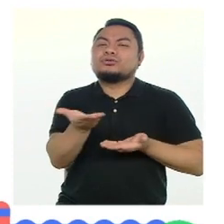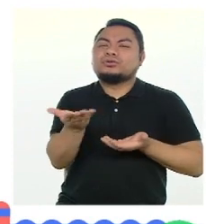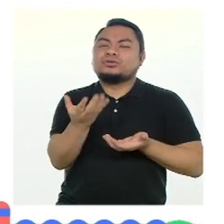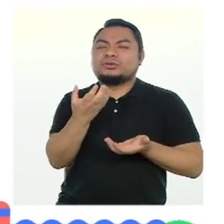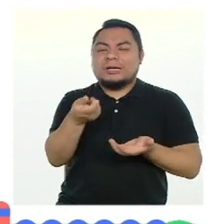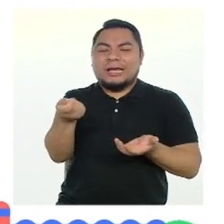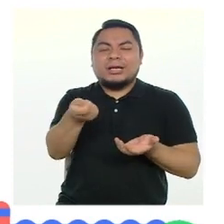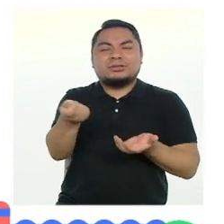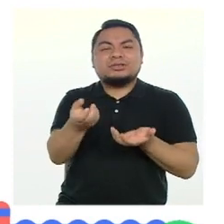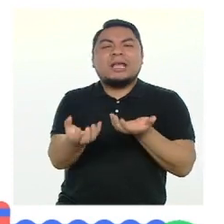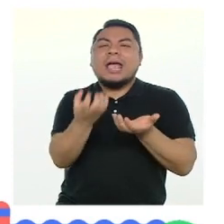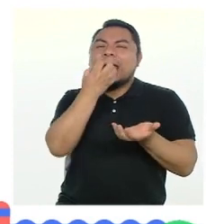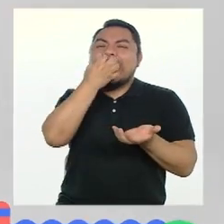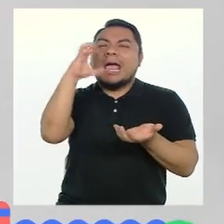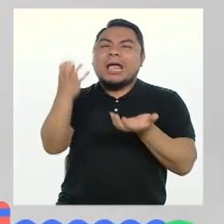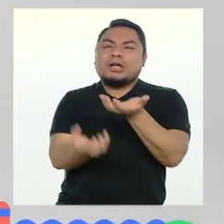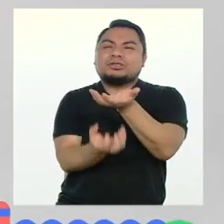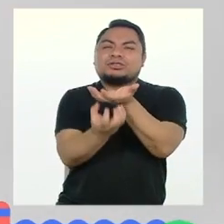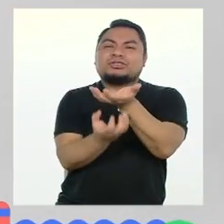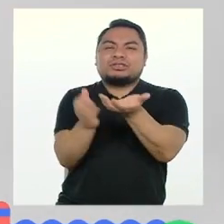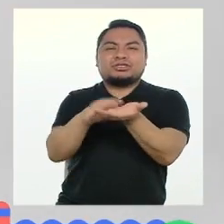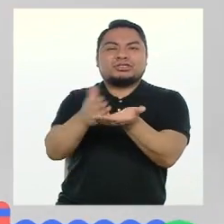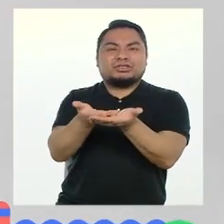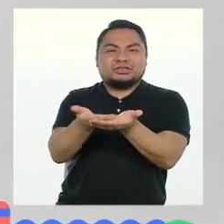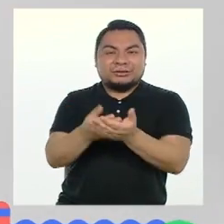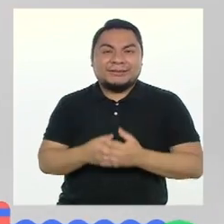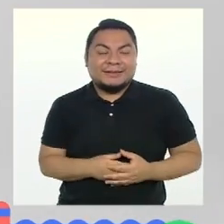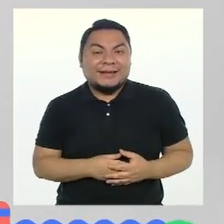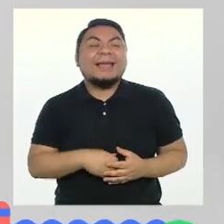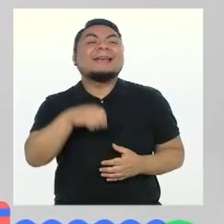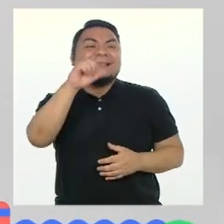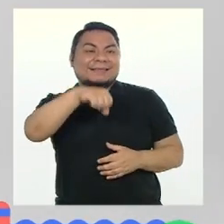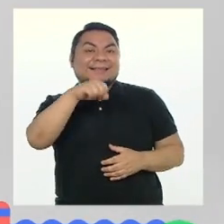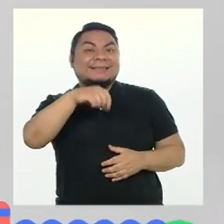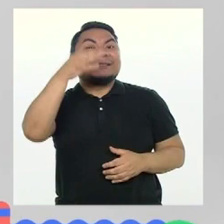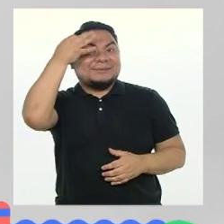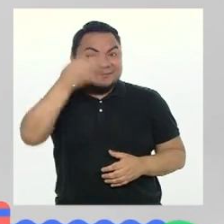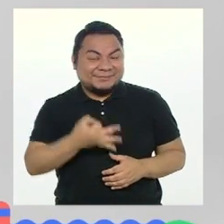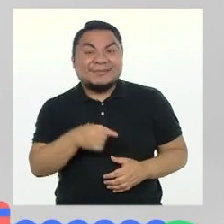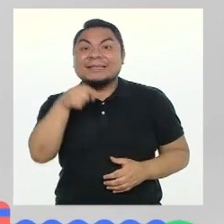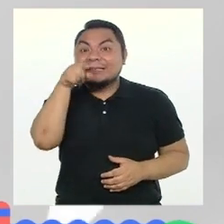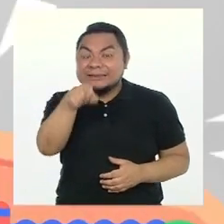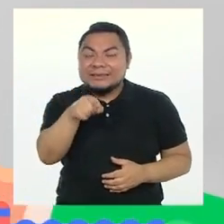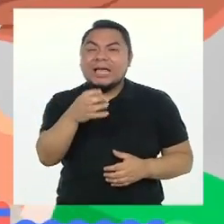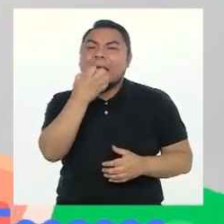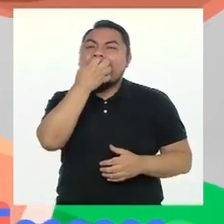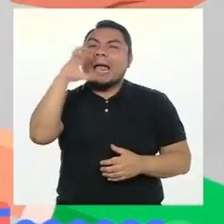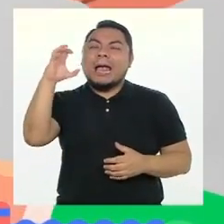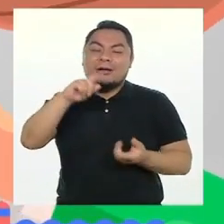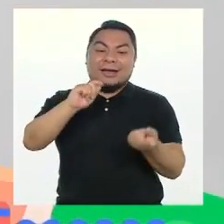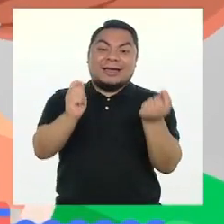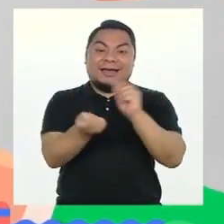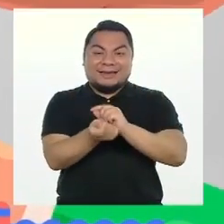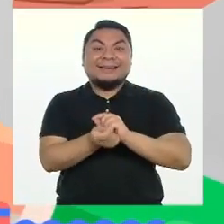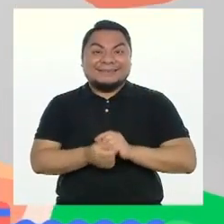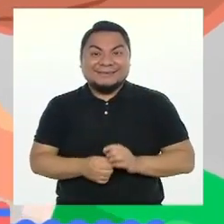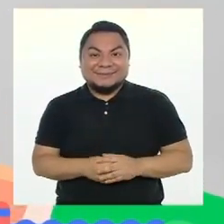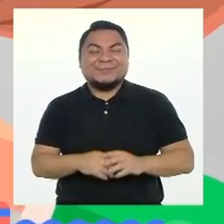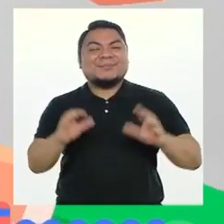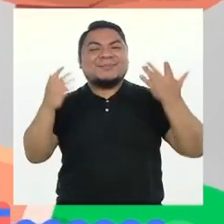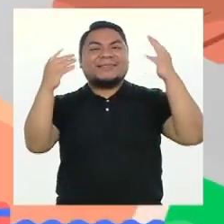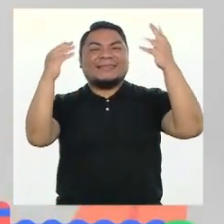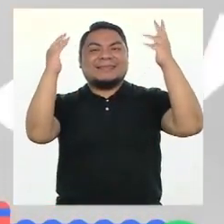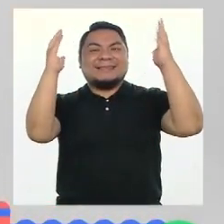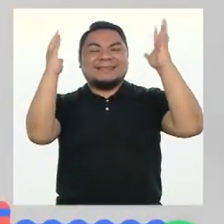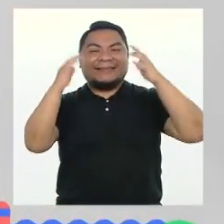en la sartén caliente. ¡Correcto! Se ha transformado producto del calor.